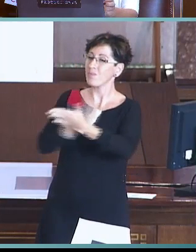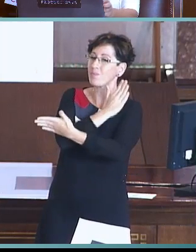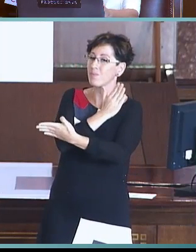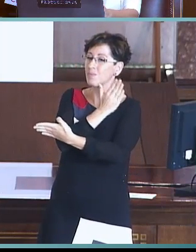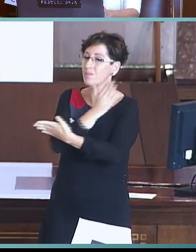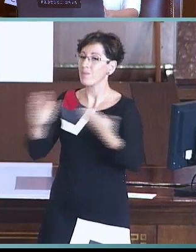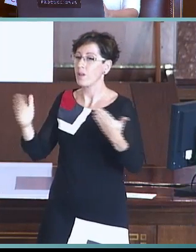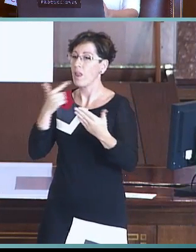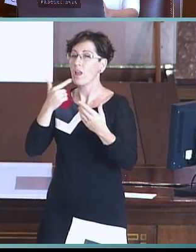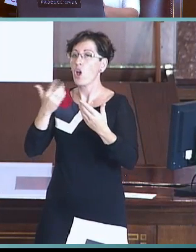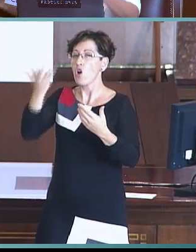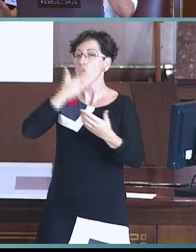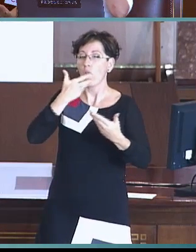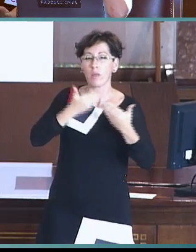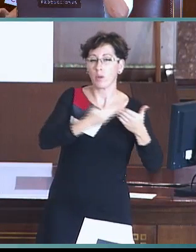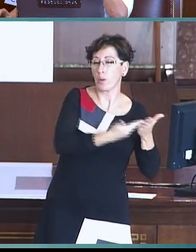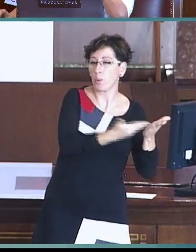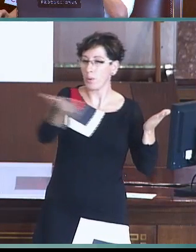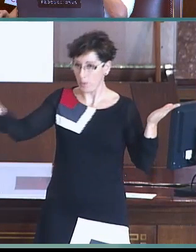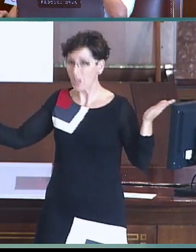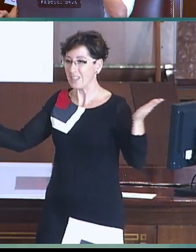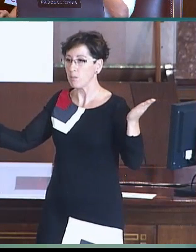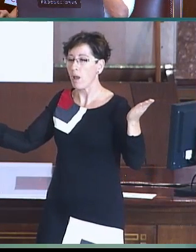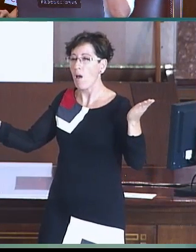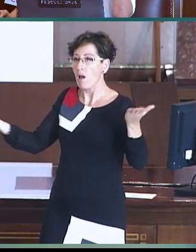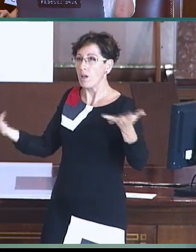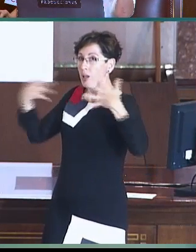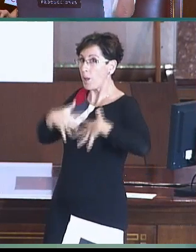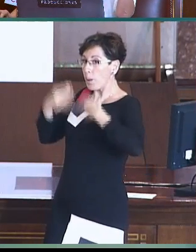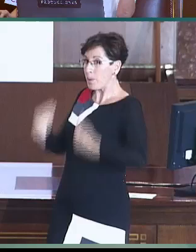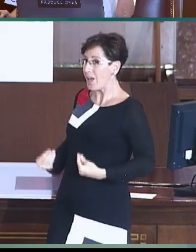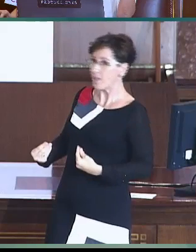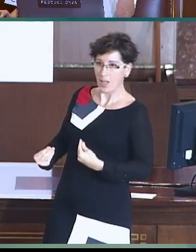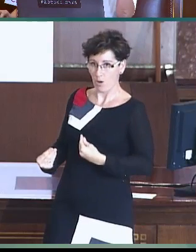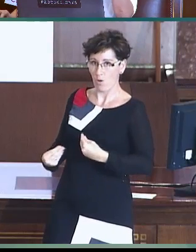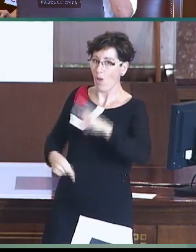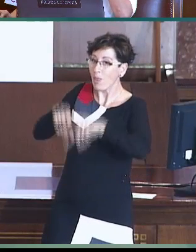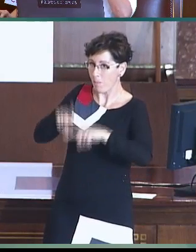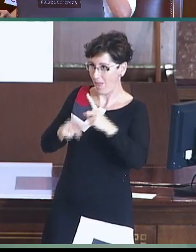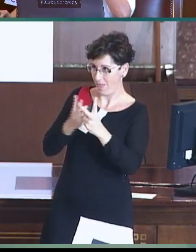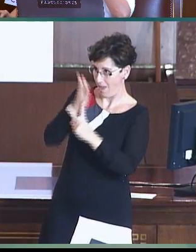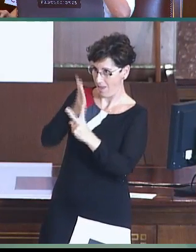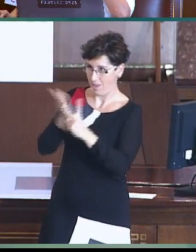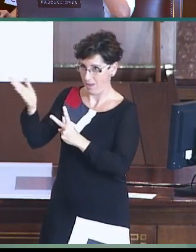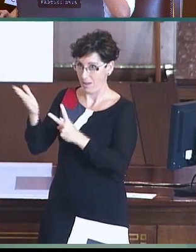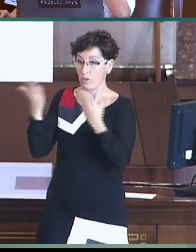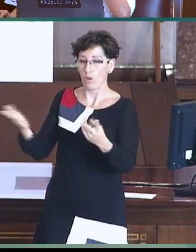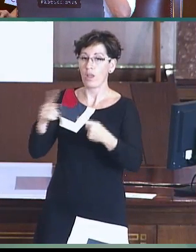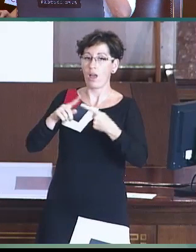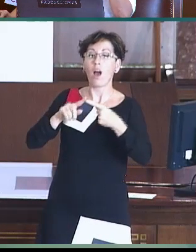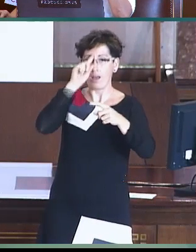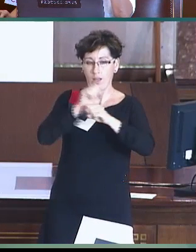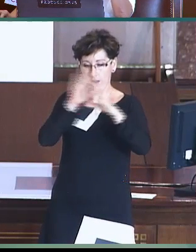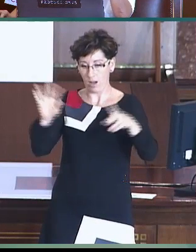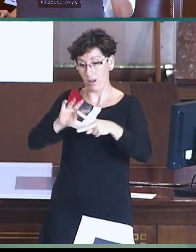y profundidad de conocimiento del vocabulario. Entonces, en la siguiente fase de revisión, lo que nos planteábamos era